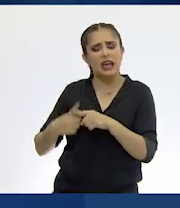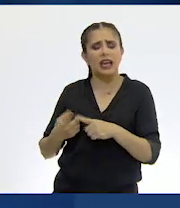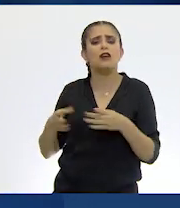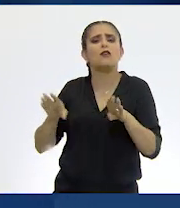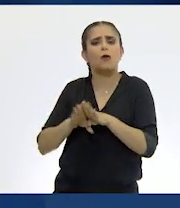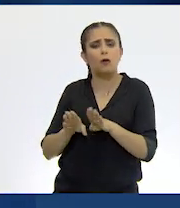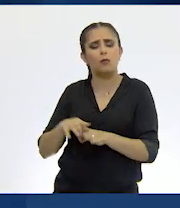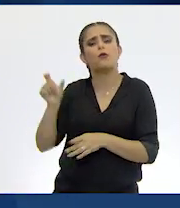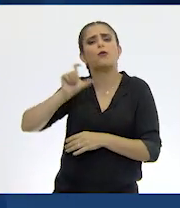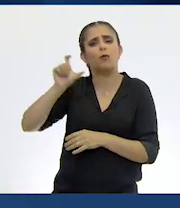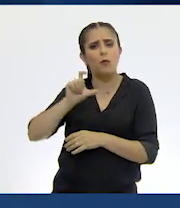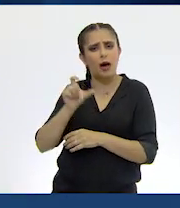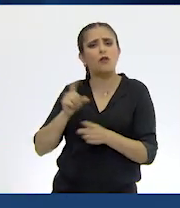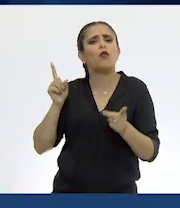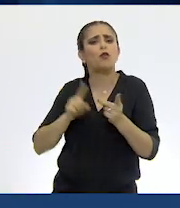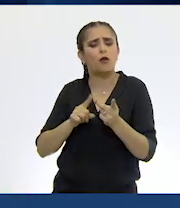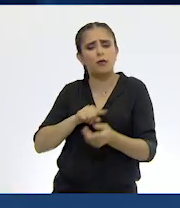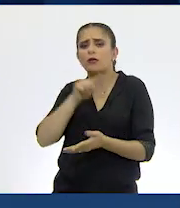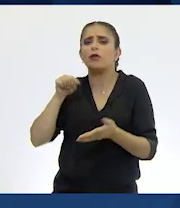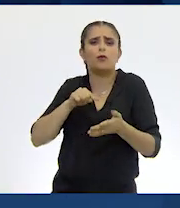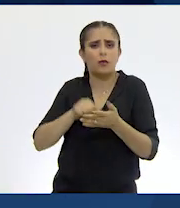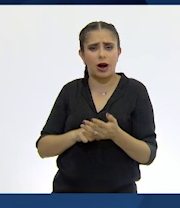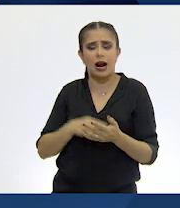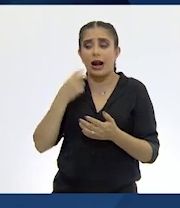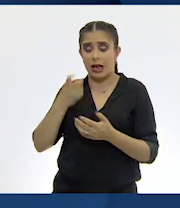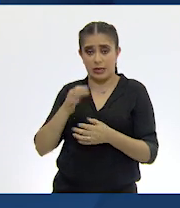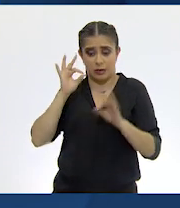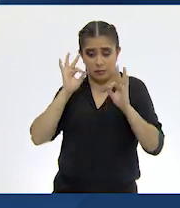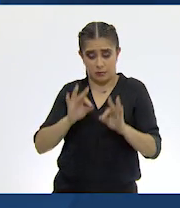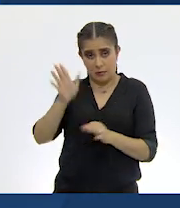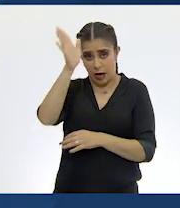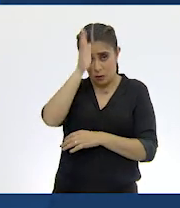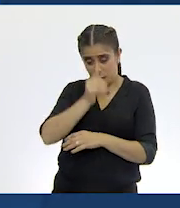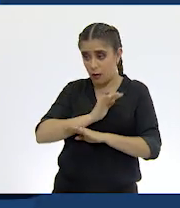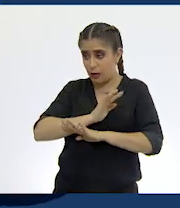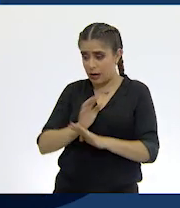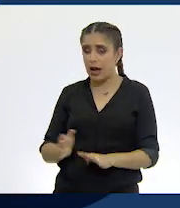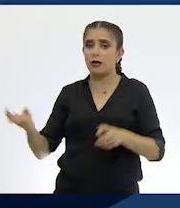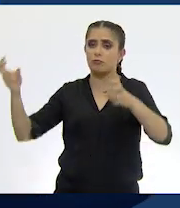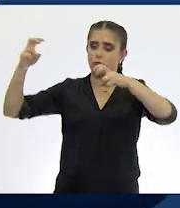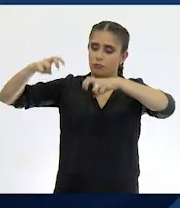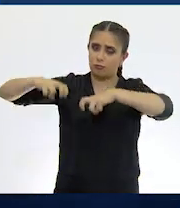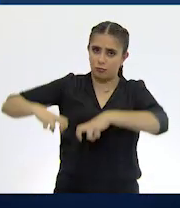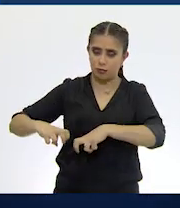emplearlas, ya que depende de las características del entrevistado o entrevistada y de